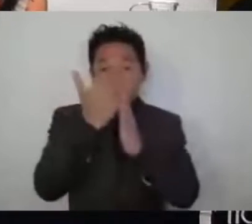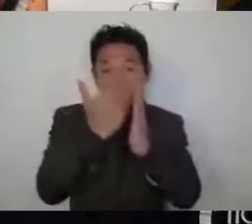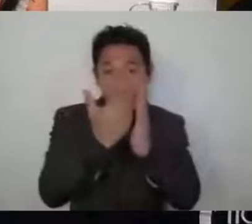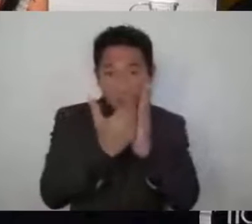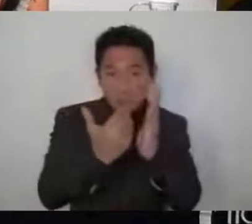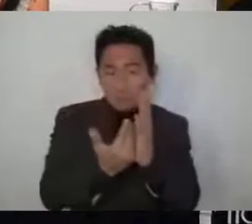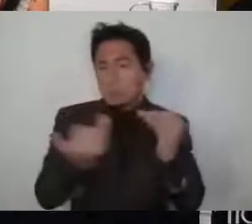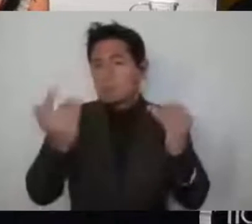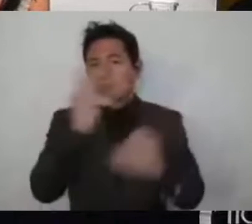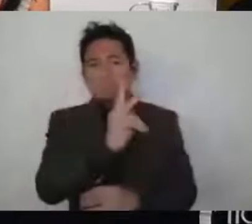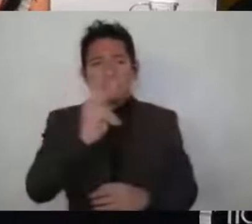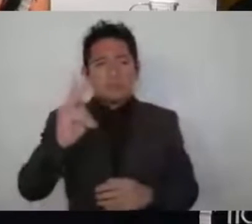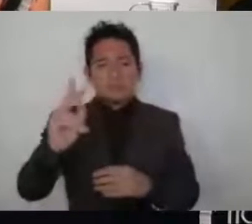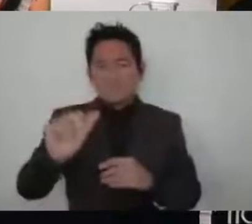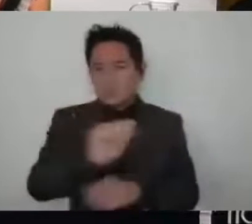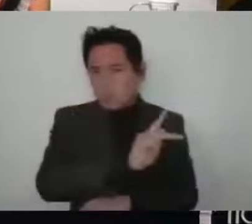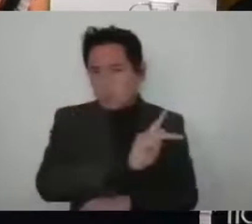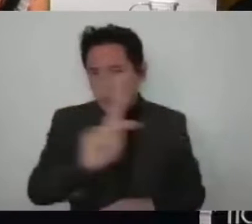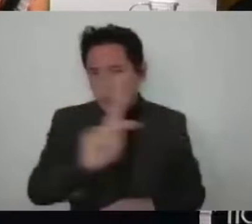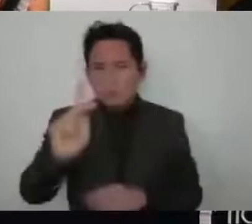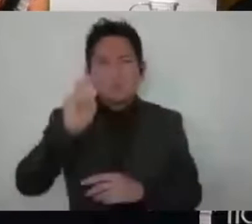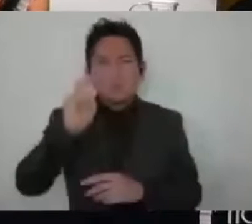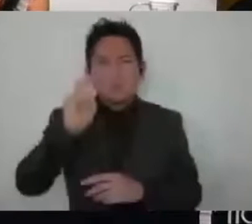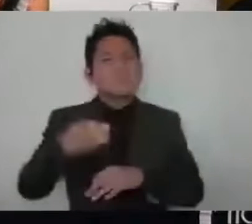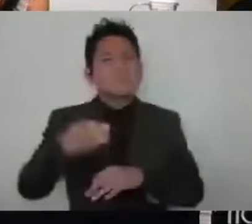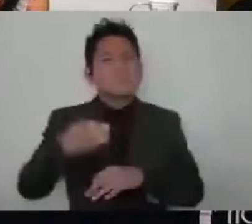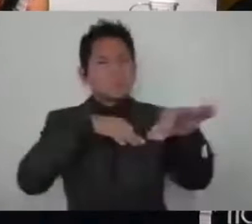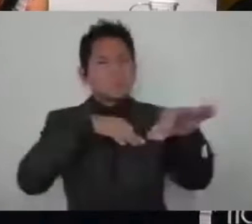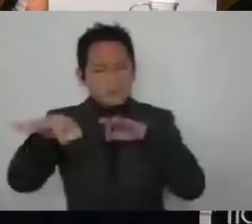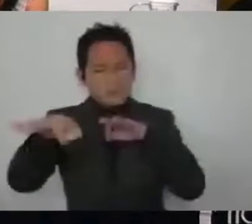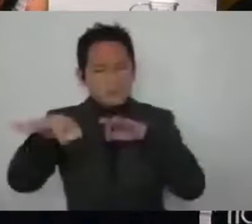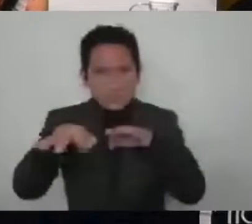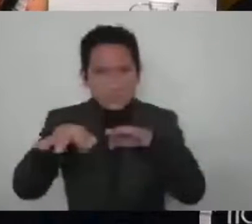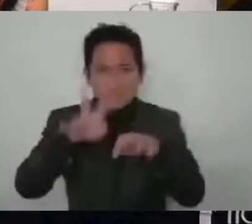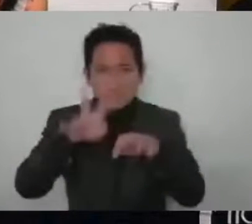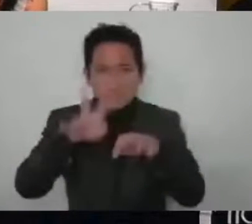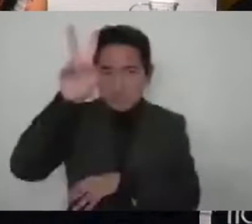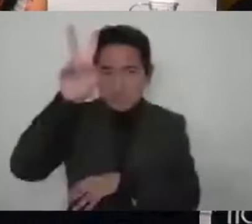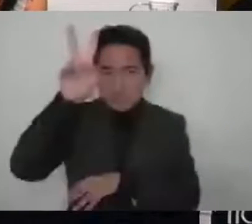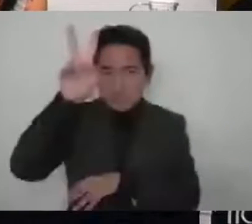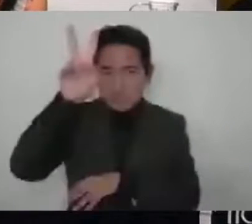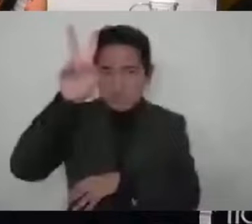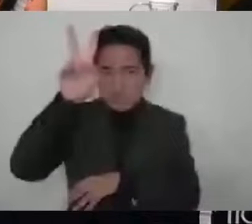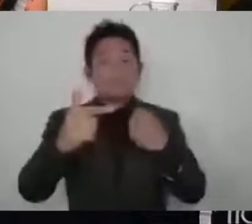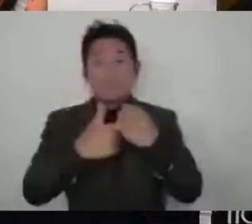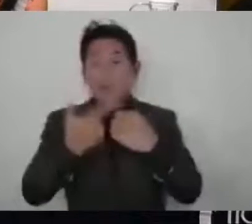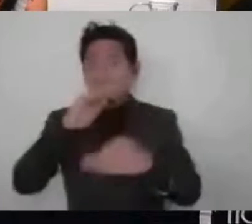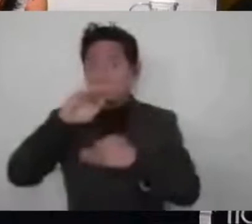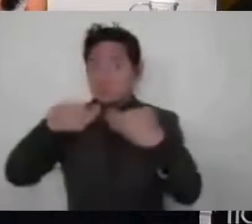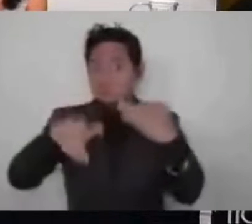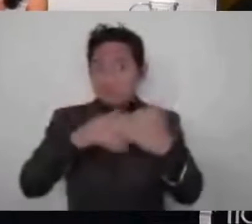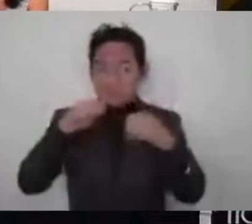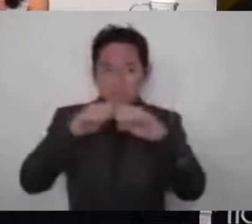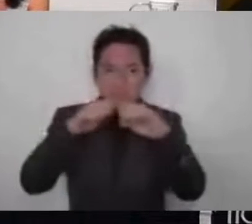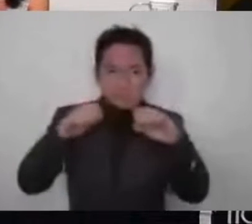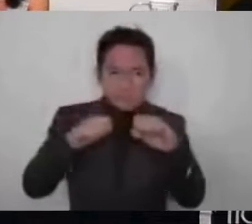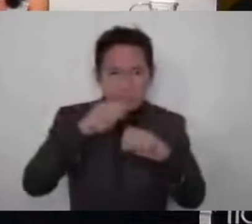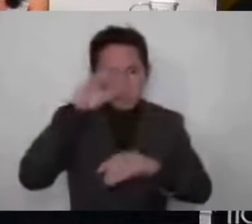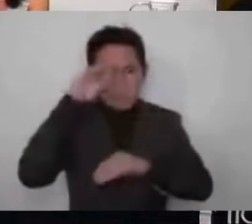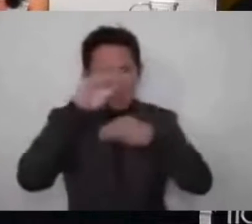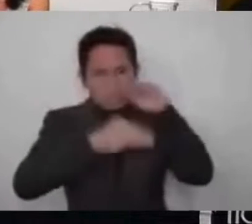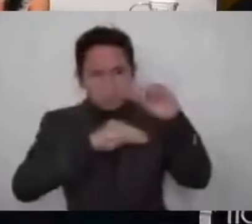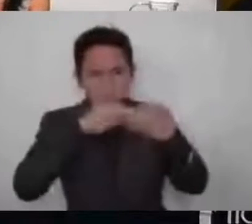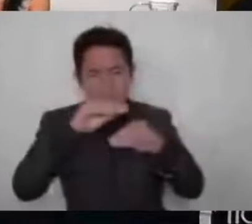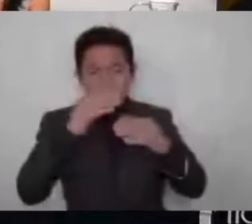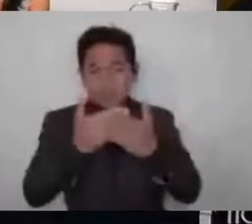breve Cuál es el proceso para llegar a esta publicación que bueno aquí no la tenemos en la mesa pero quiero decir que está completamente gratuita en